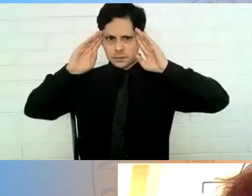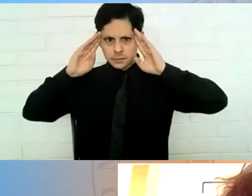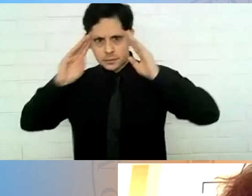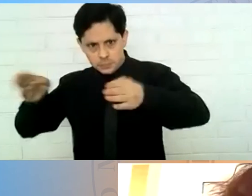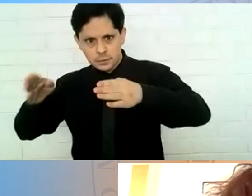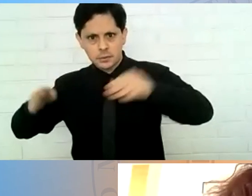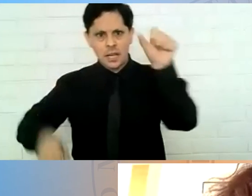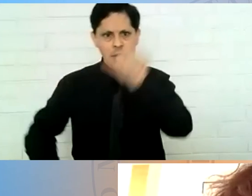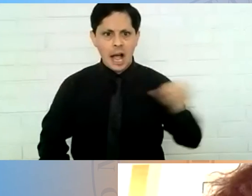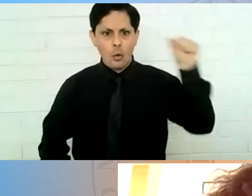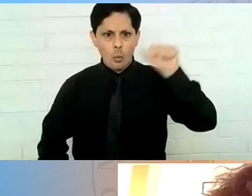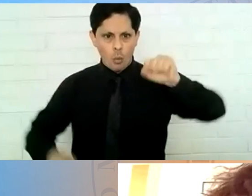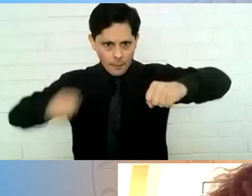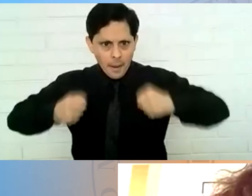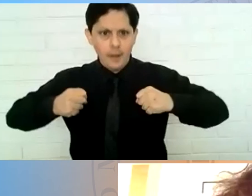autonomía